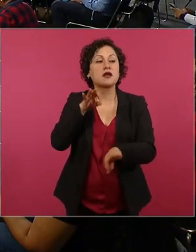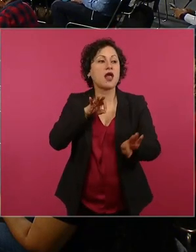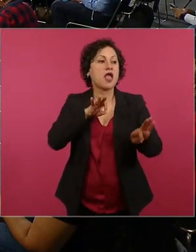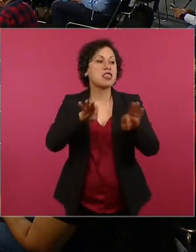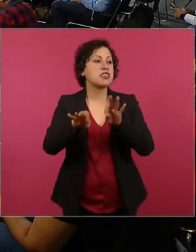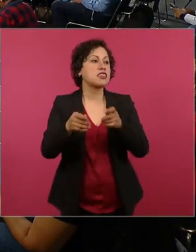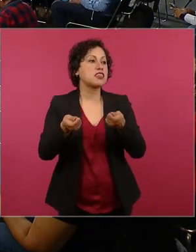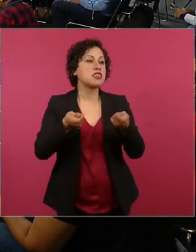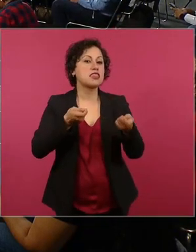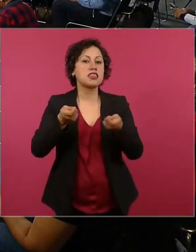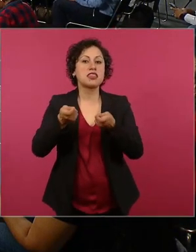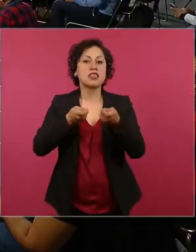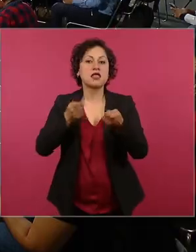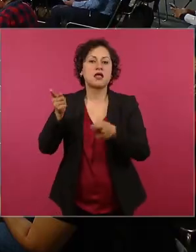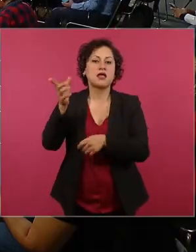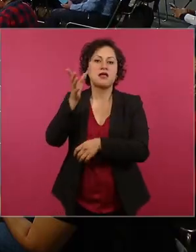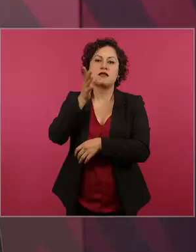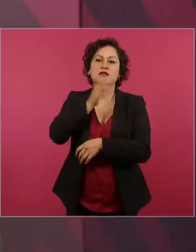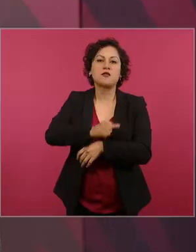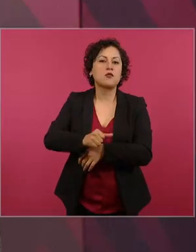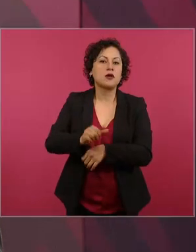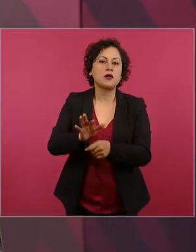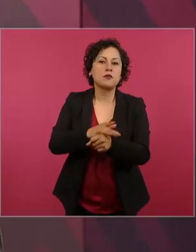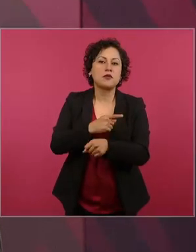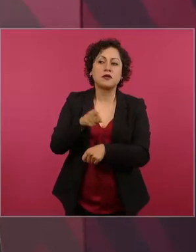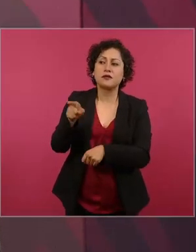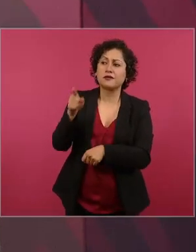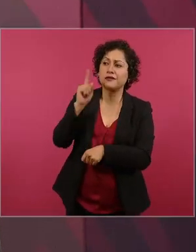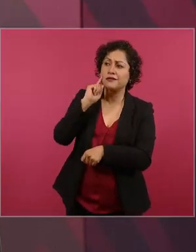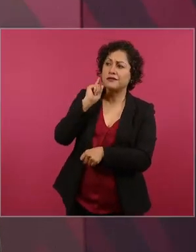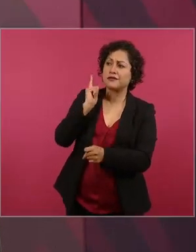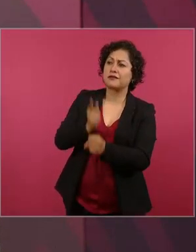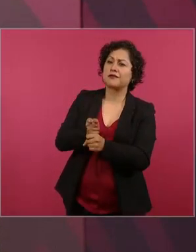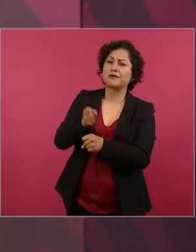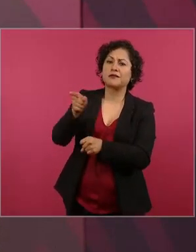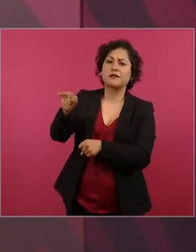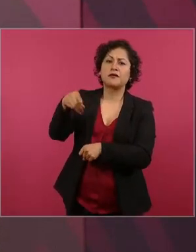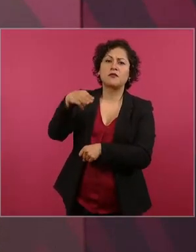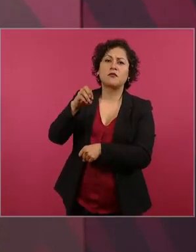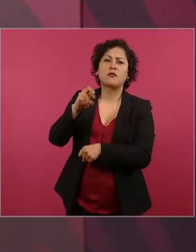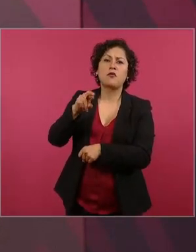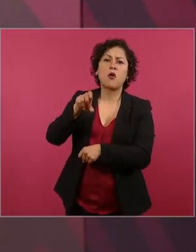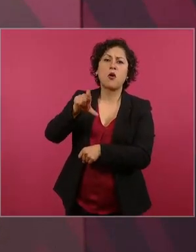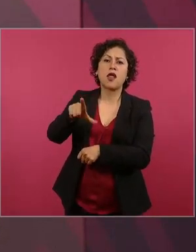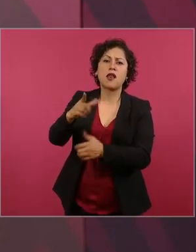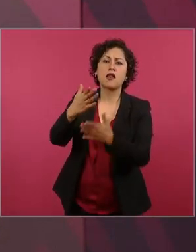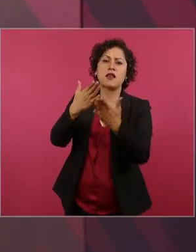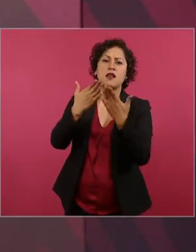No se resiste